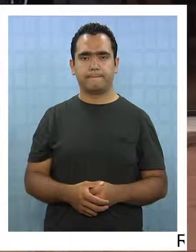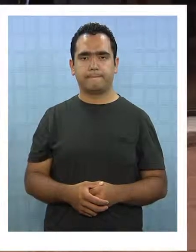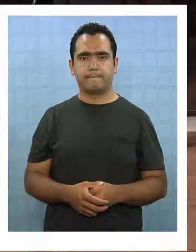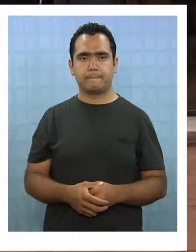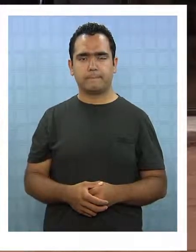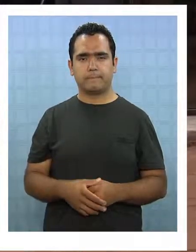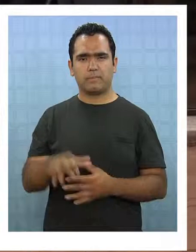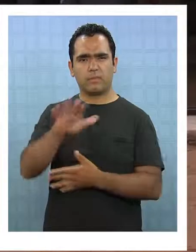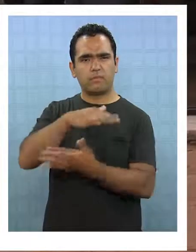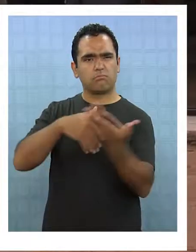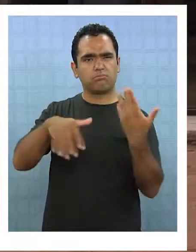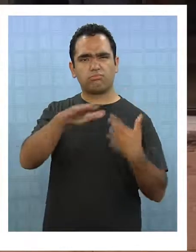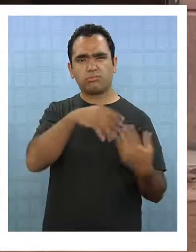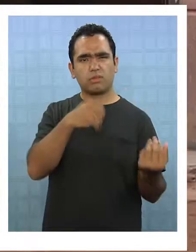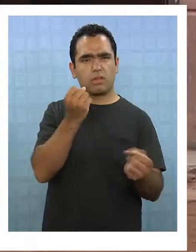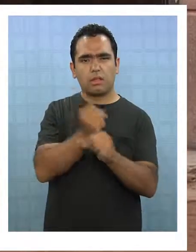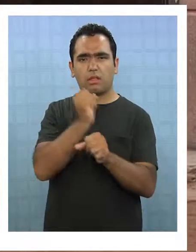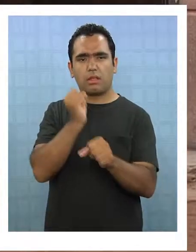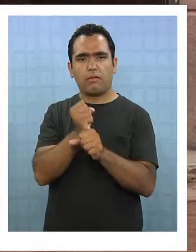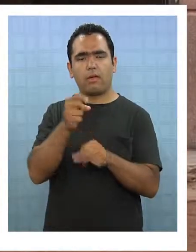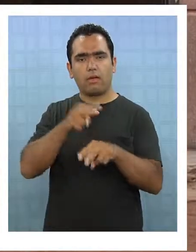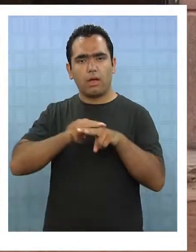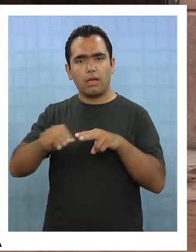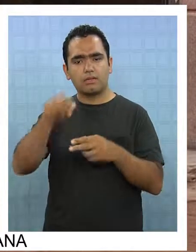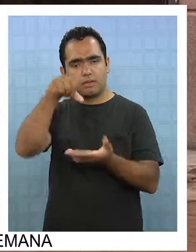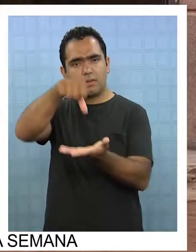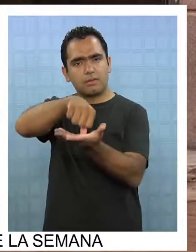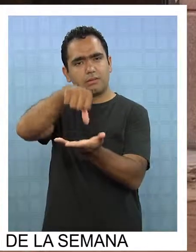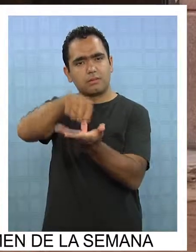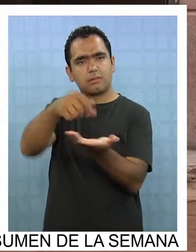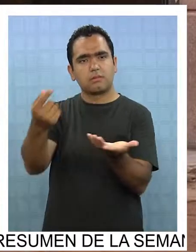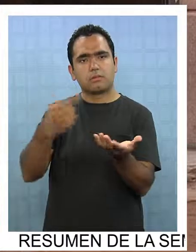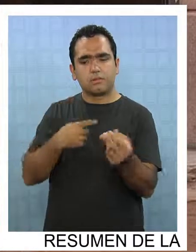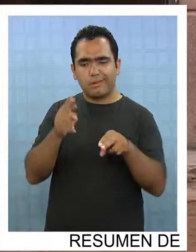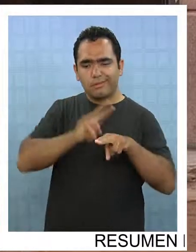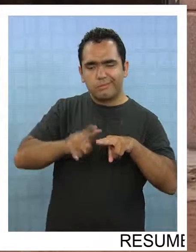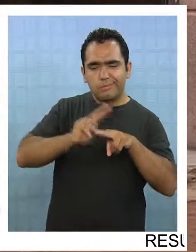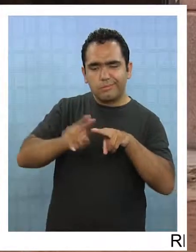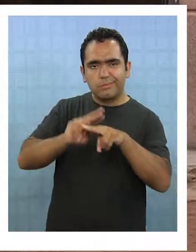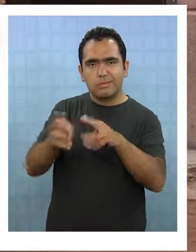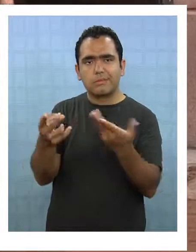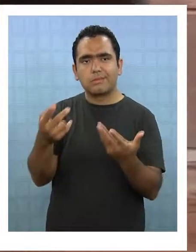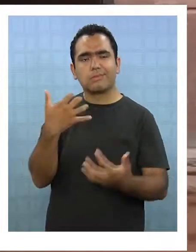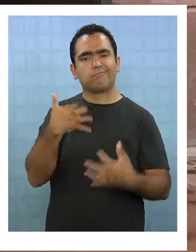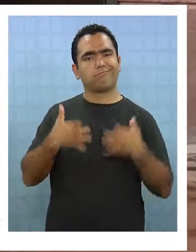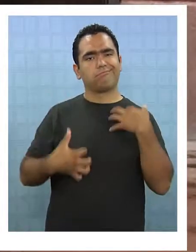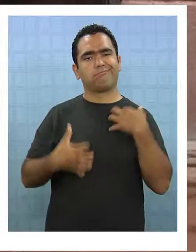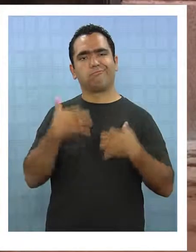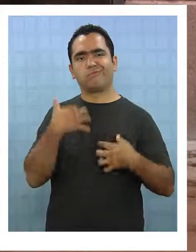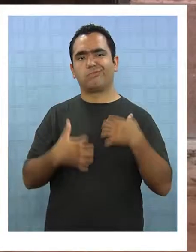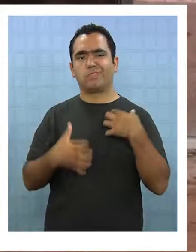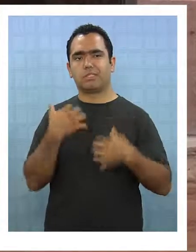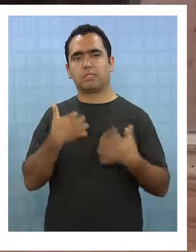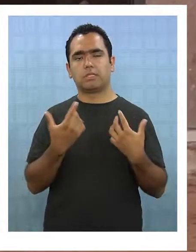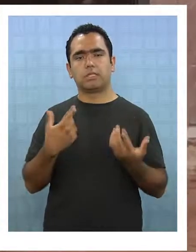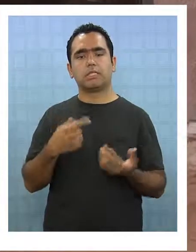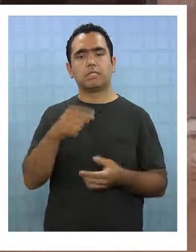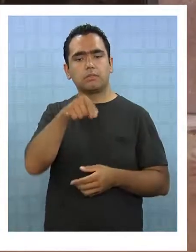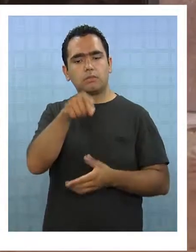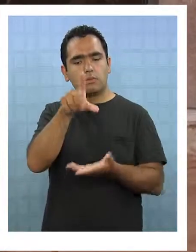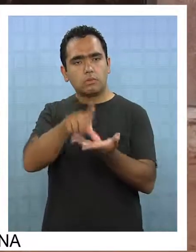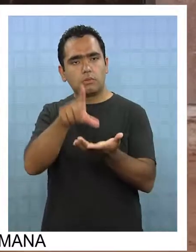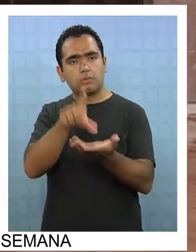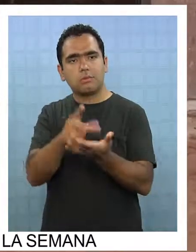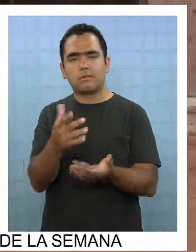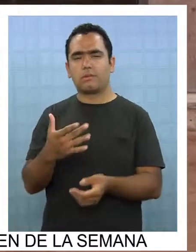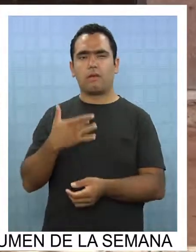La desorganización en los trabajos que se realizan en el centro con la reposición de veredas sigue generando molestias. Un sector